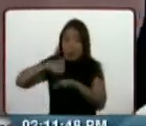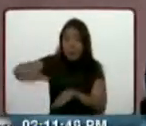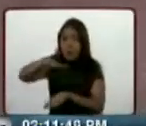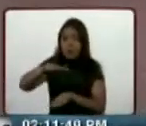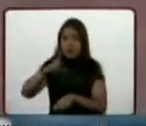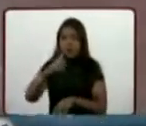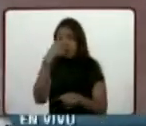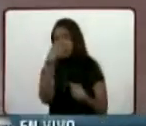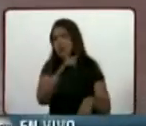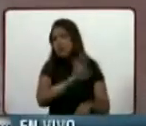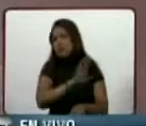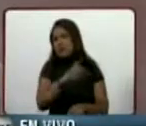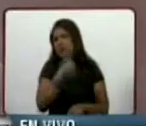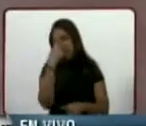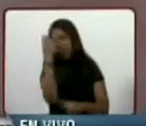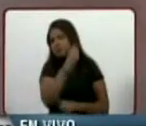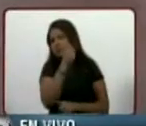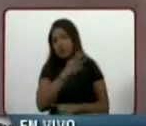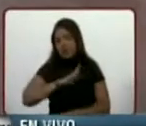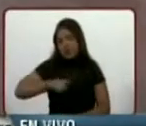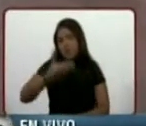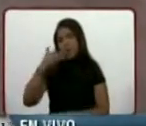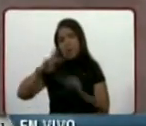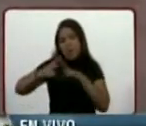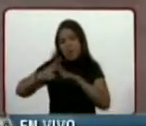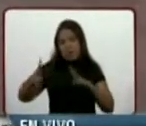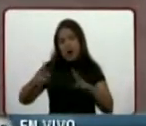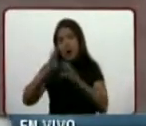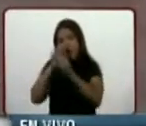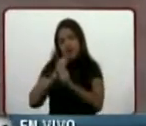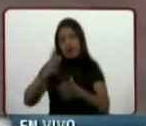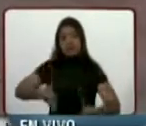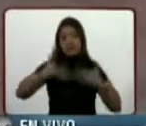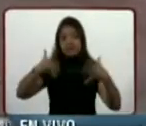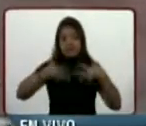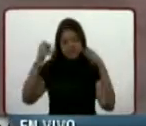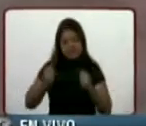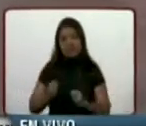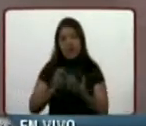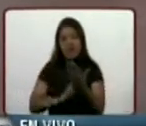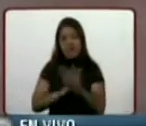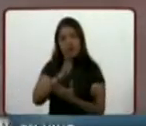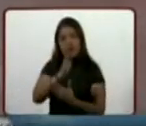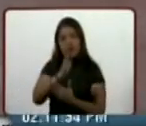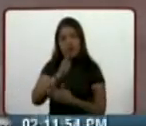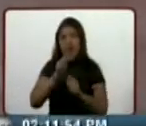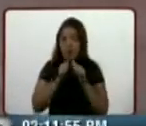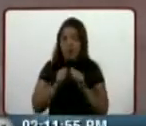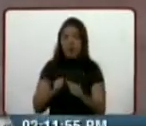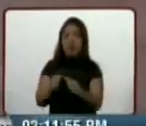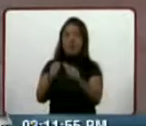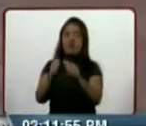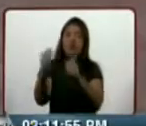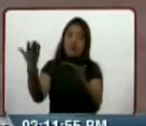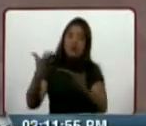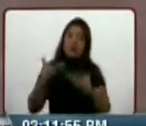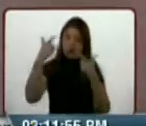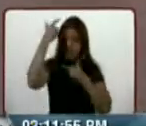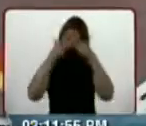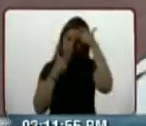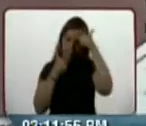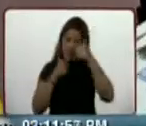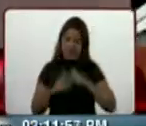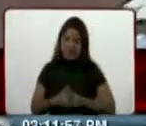provocación. Nosotros vamos con paz, con alegría, con confianza, con contundencia y con lealtad, pues a continuar el legado de nuestro comandante Hugo Chávez Frías,